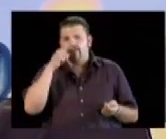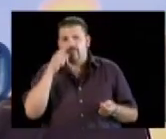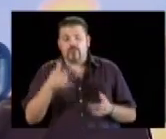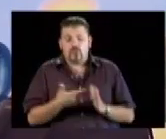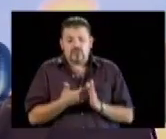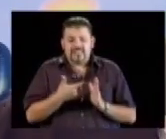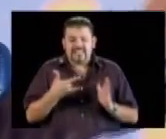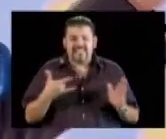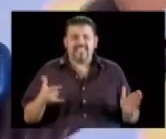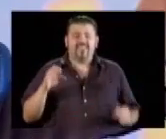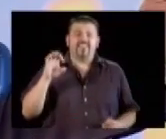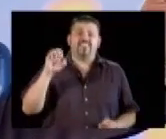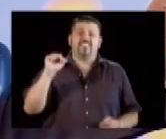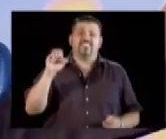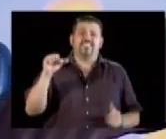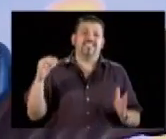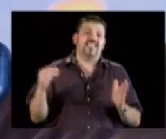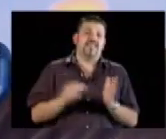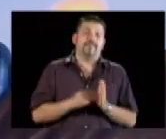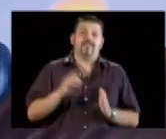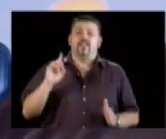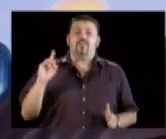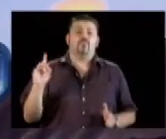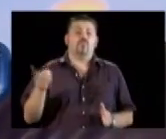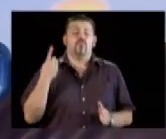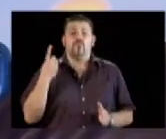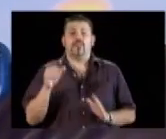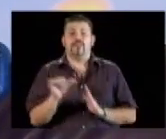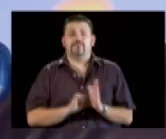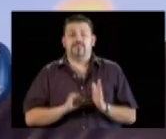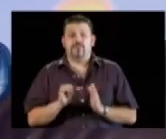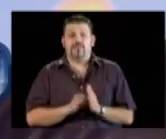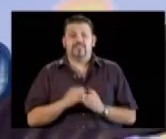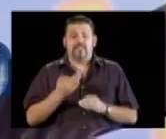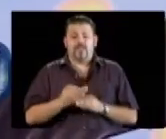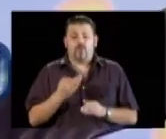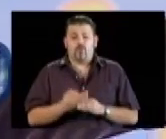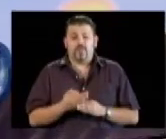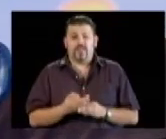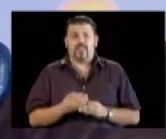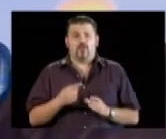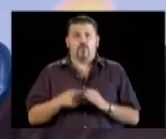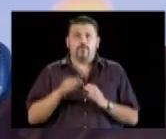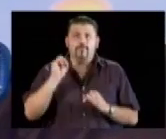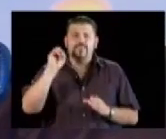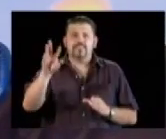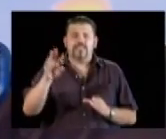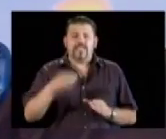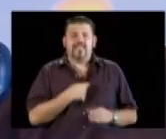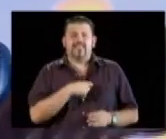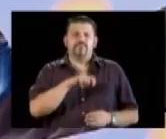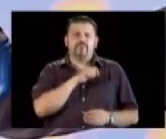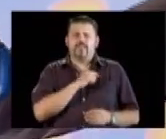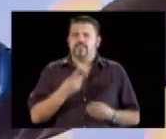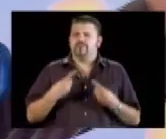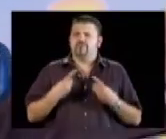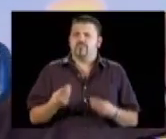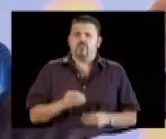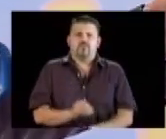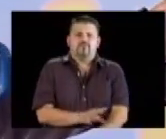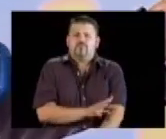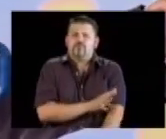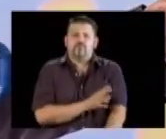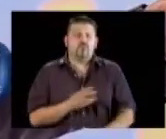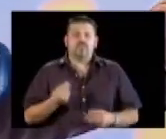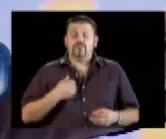dólares mensuales cada mes. Y ahora que me mandó un mensaje de España, me dio mucho gusto, mucha emoción, porque sé que andaba de